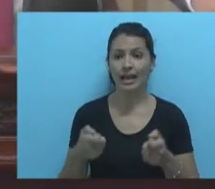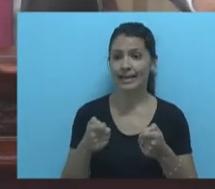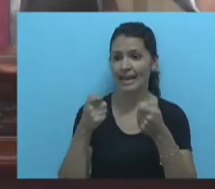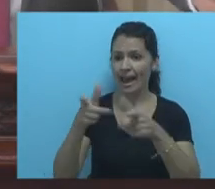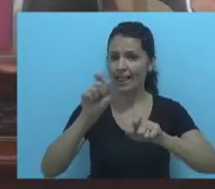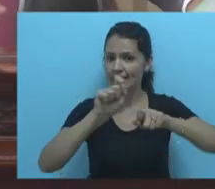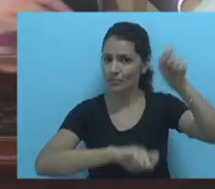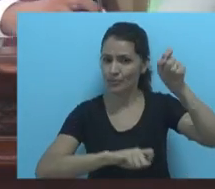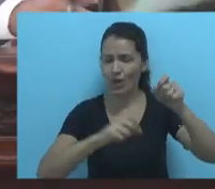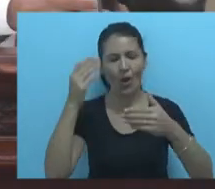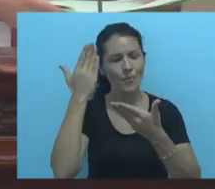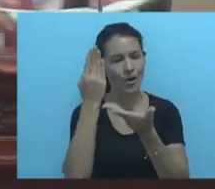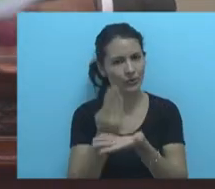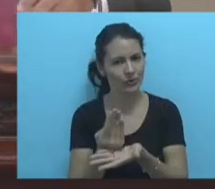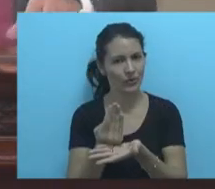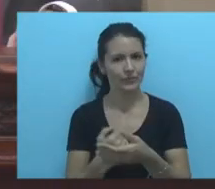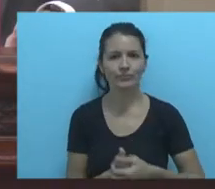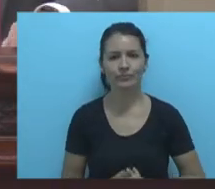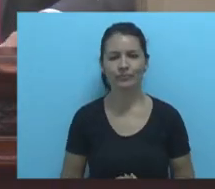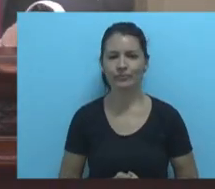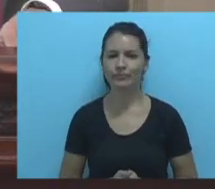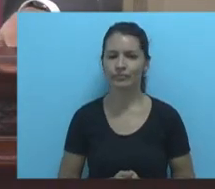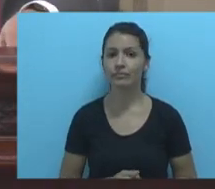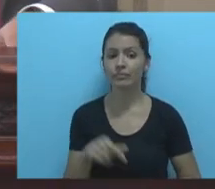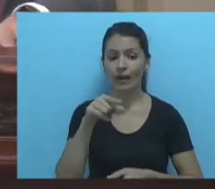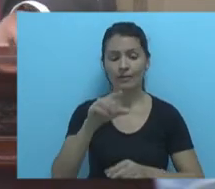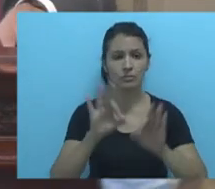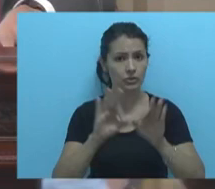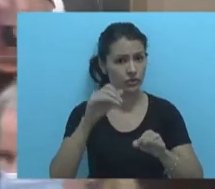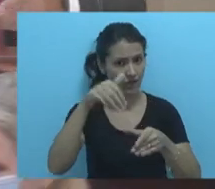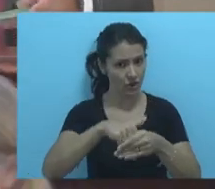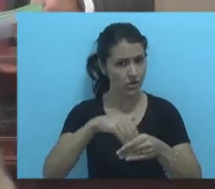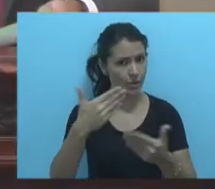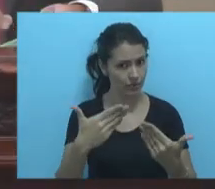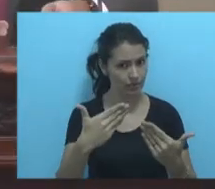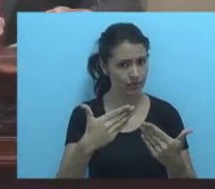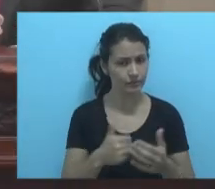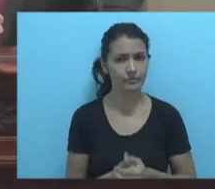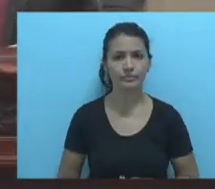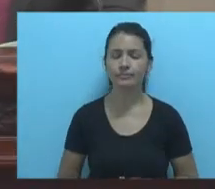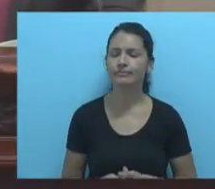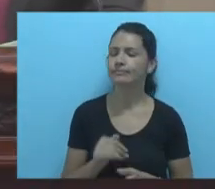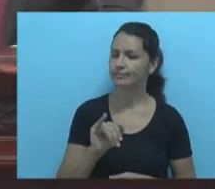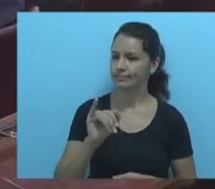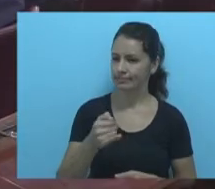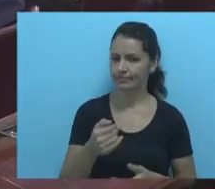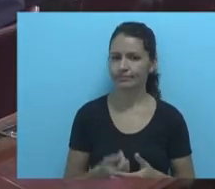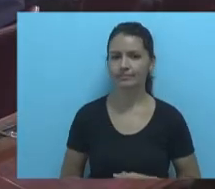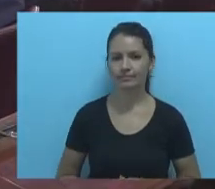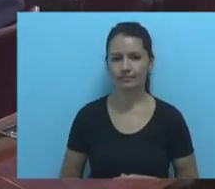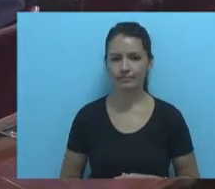A consideración el tratamiento sobre tablas del proyecto de resolución. A votación. Resulta